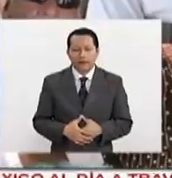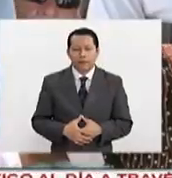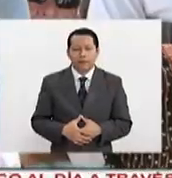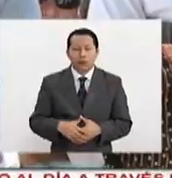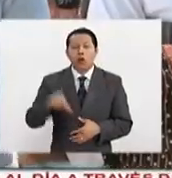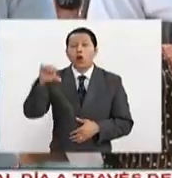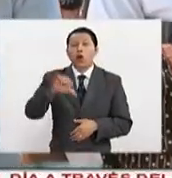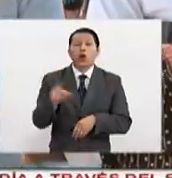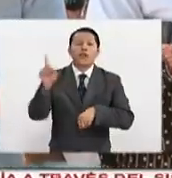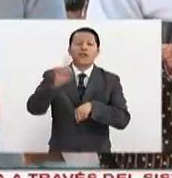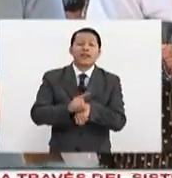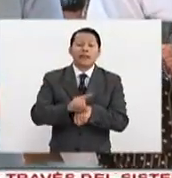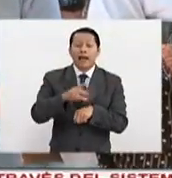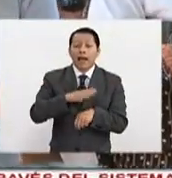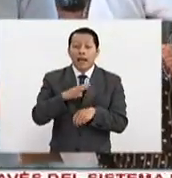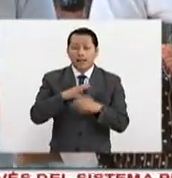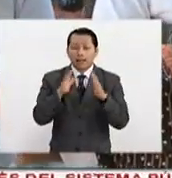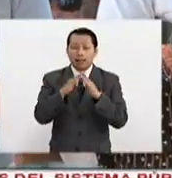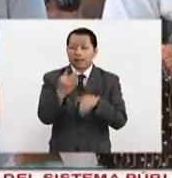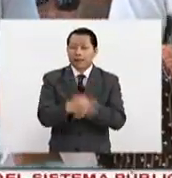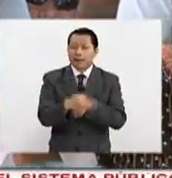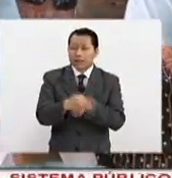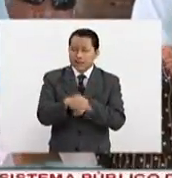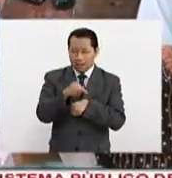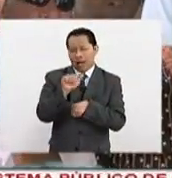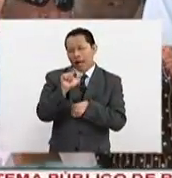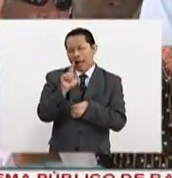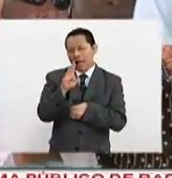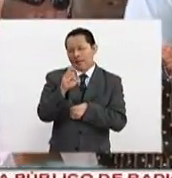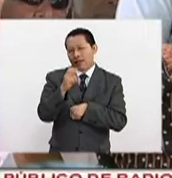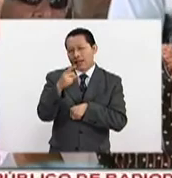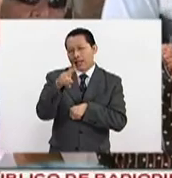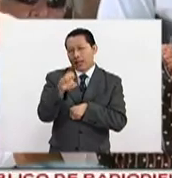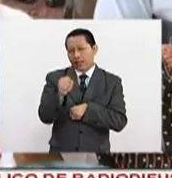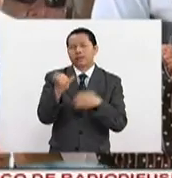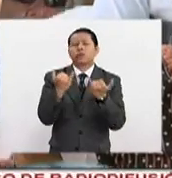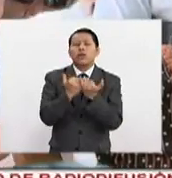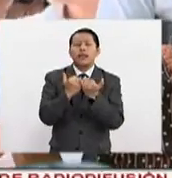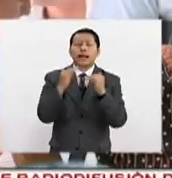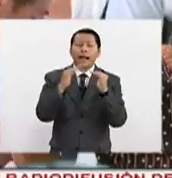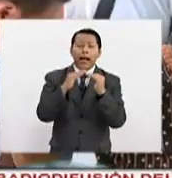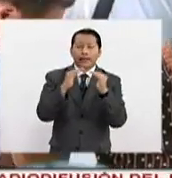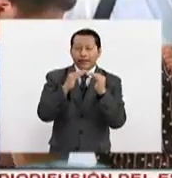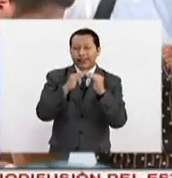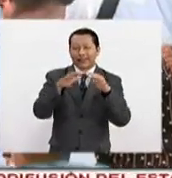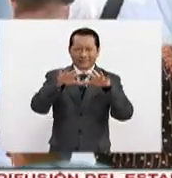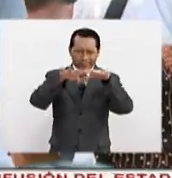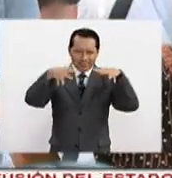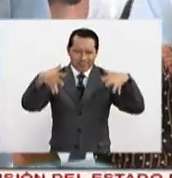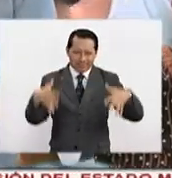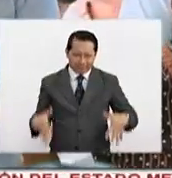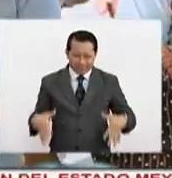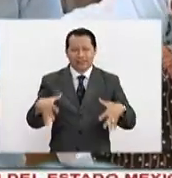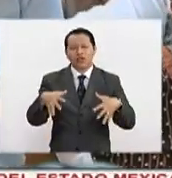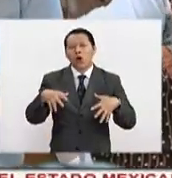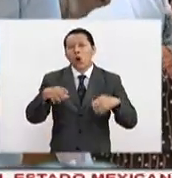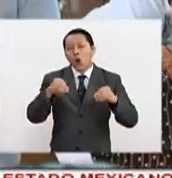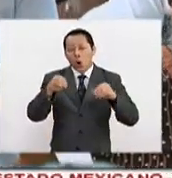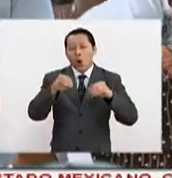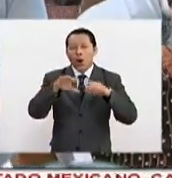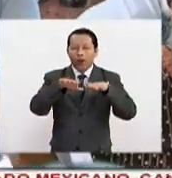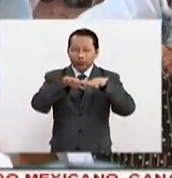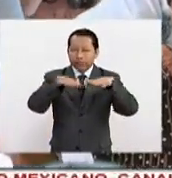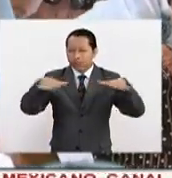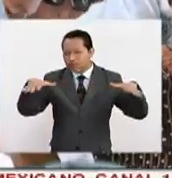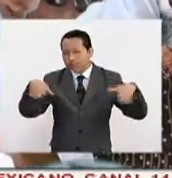Hoy aquí hay albergues, hoy aquí se han repartido también casas de campaña, lonas,